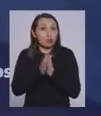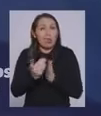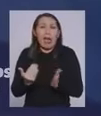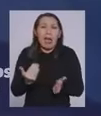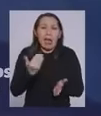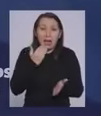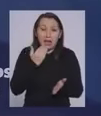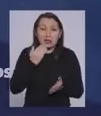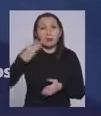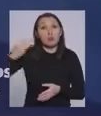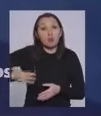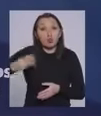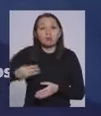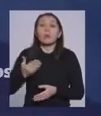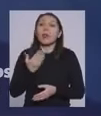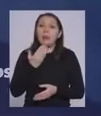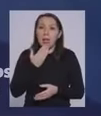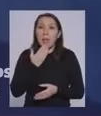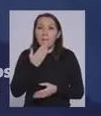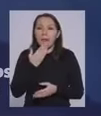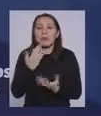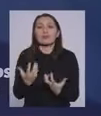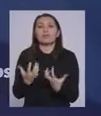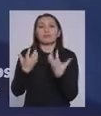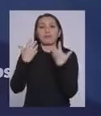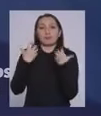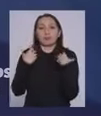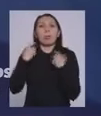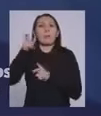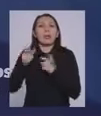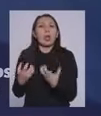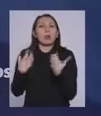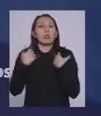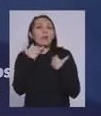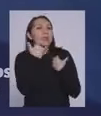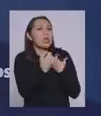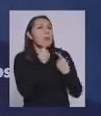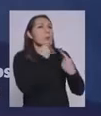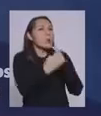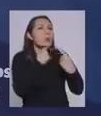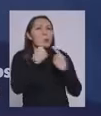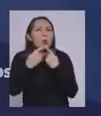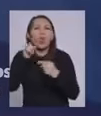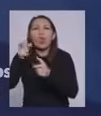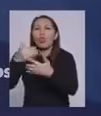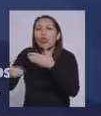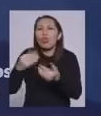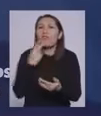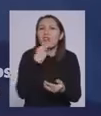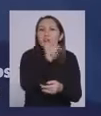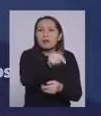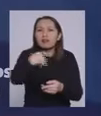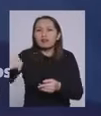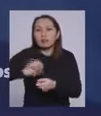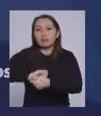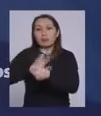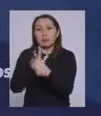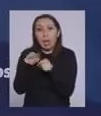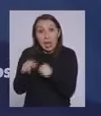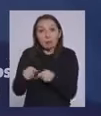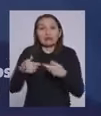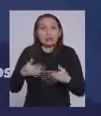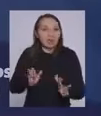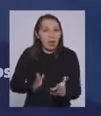casi, los municipios también tienen trazadores. Por lo tanto, esa campaña está